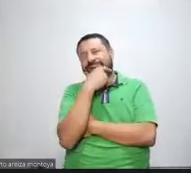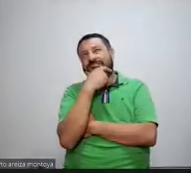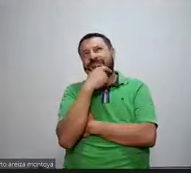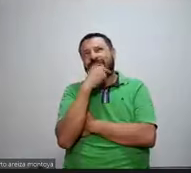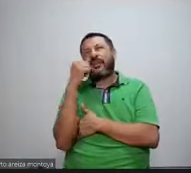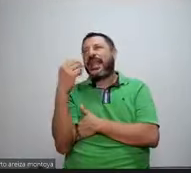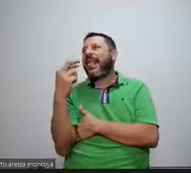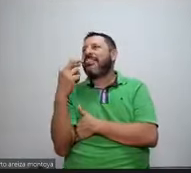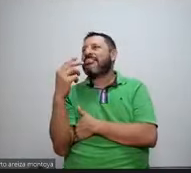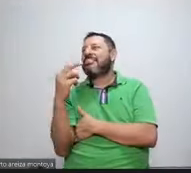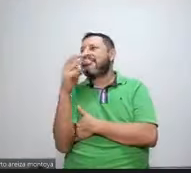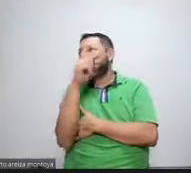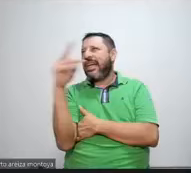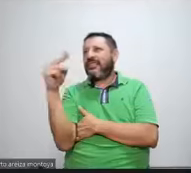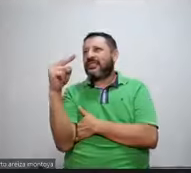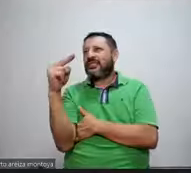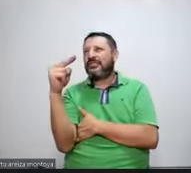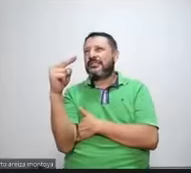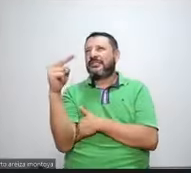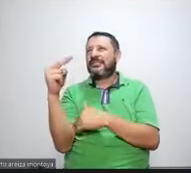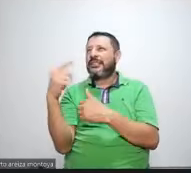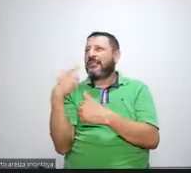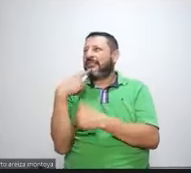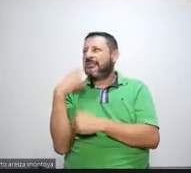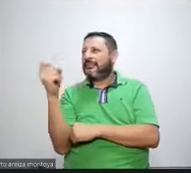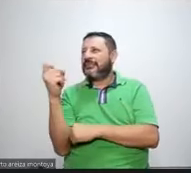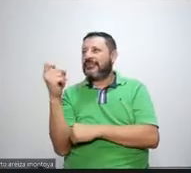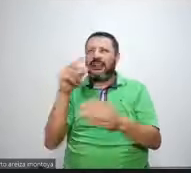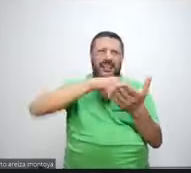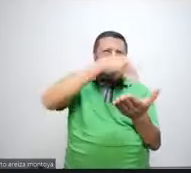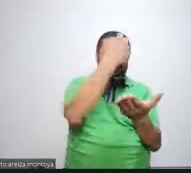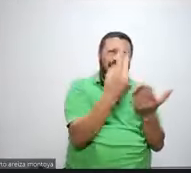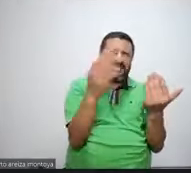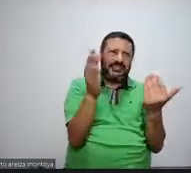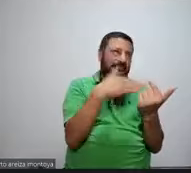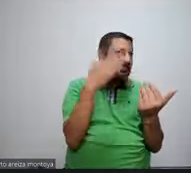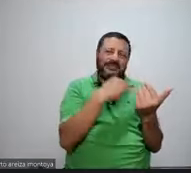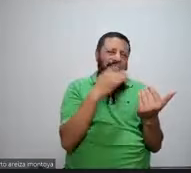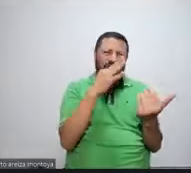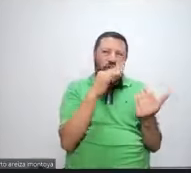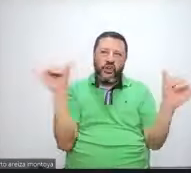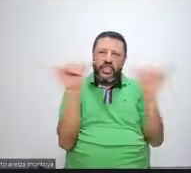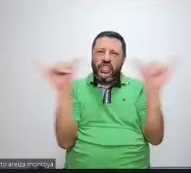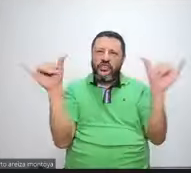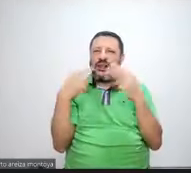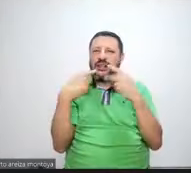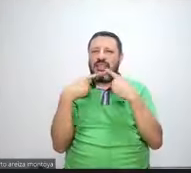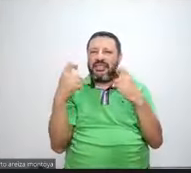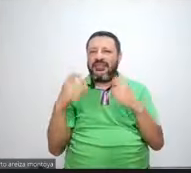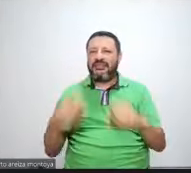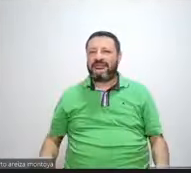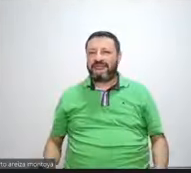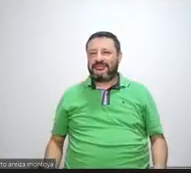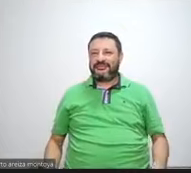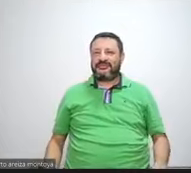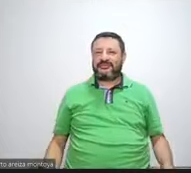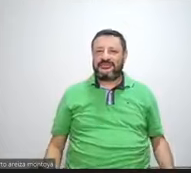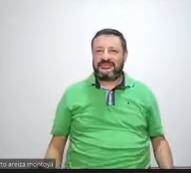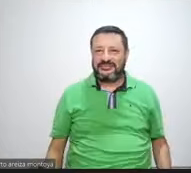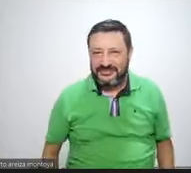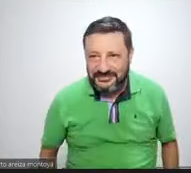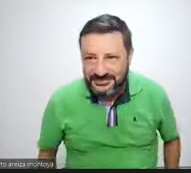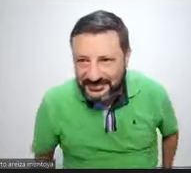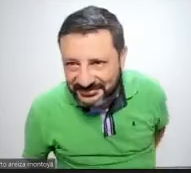esa duda. O sea, estoy aquí como, ¿pero cómo así? Voy a buscar aquí